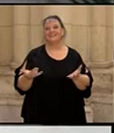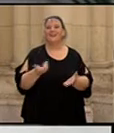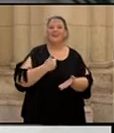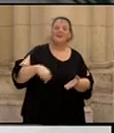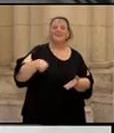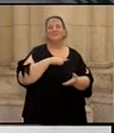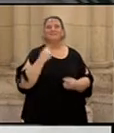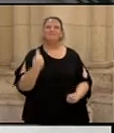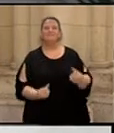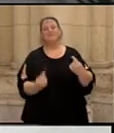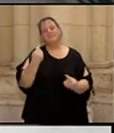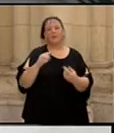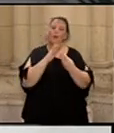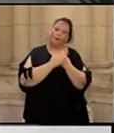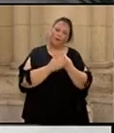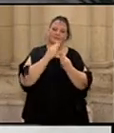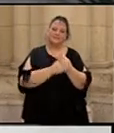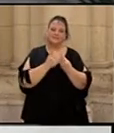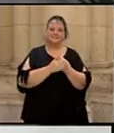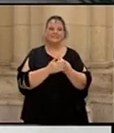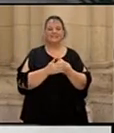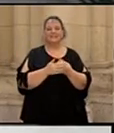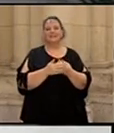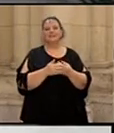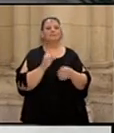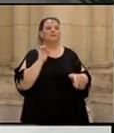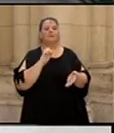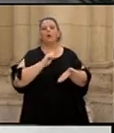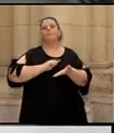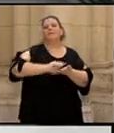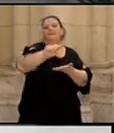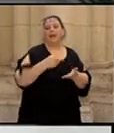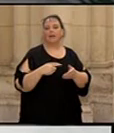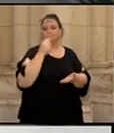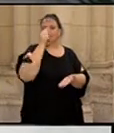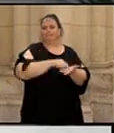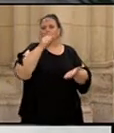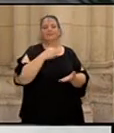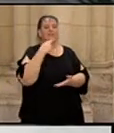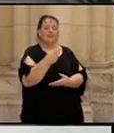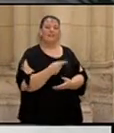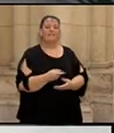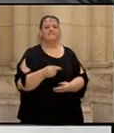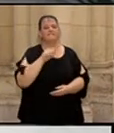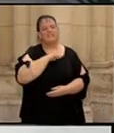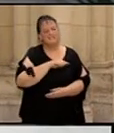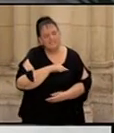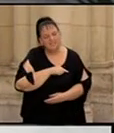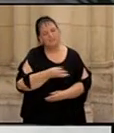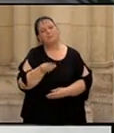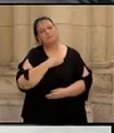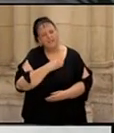Nosotros a veces consolamos por un telegrama que mandamos a alguien y le decimos: estoy apenado